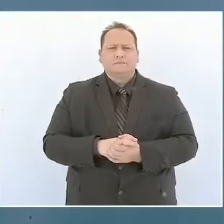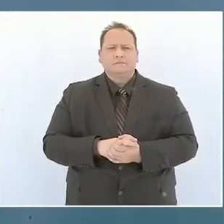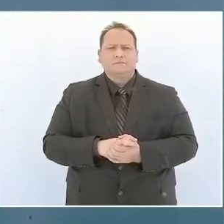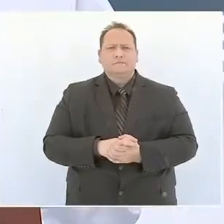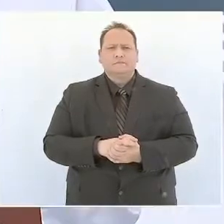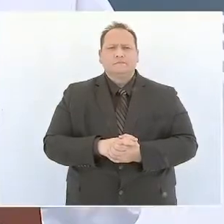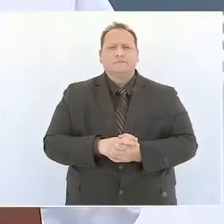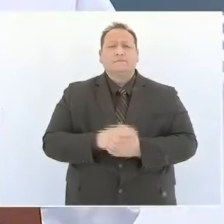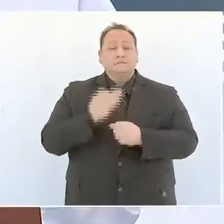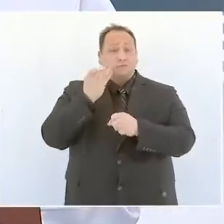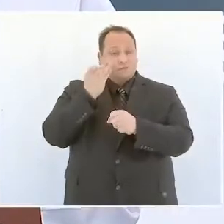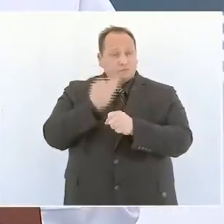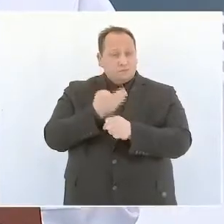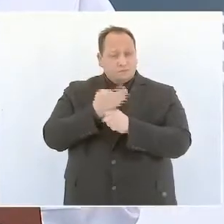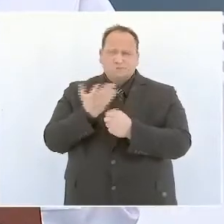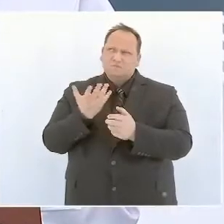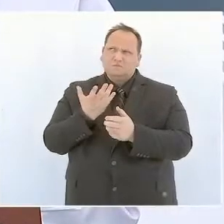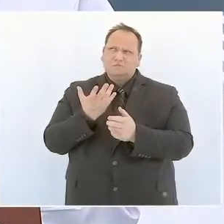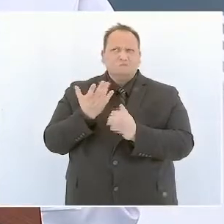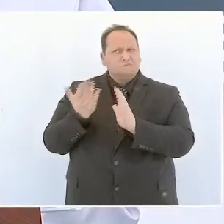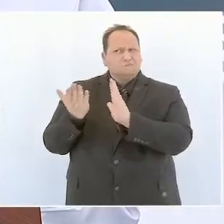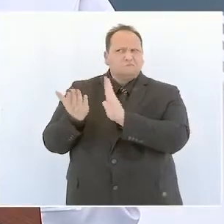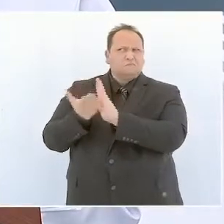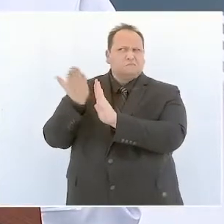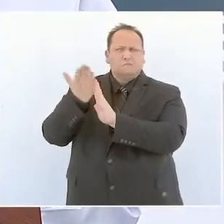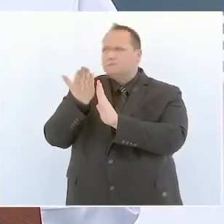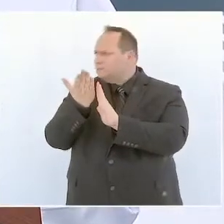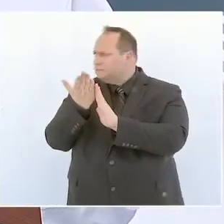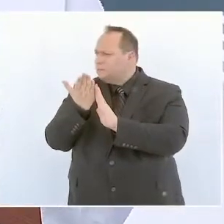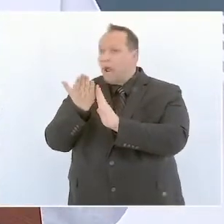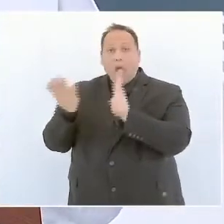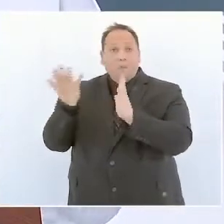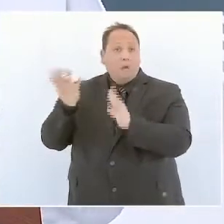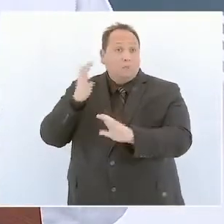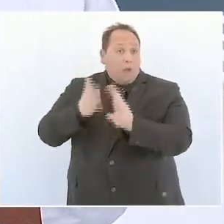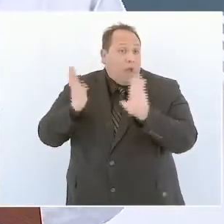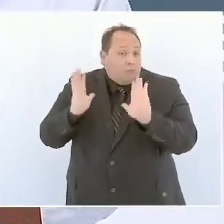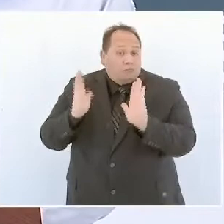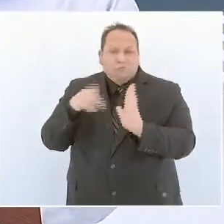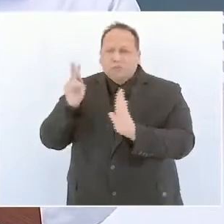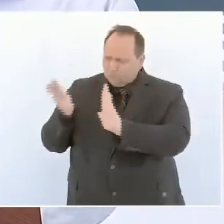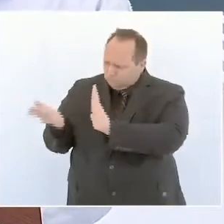se está construyendo, si no es que ya se terminó,